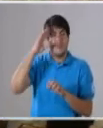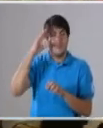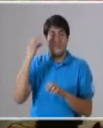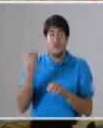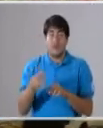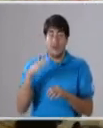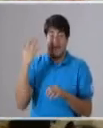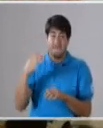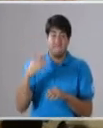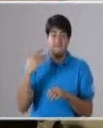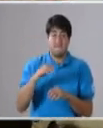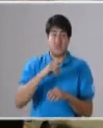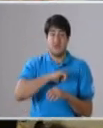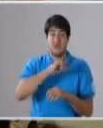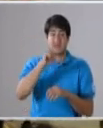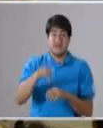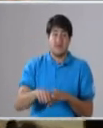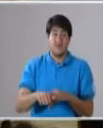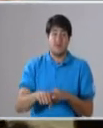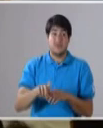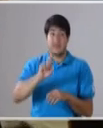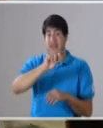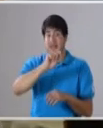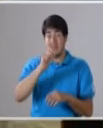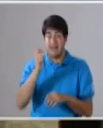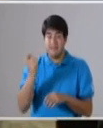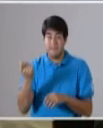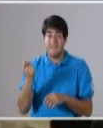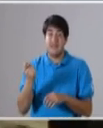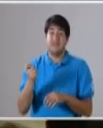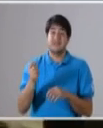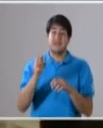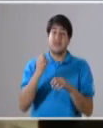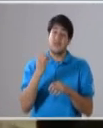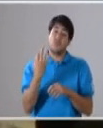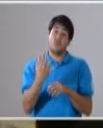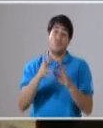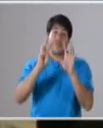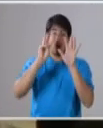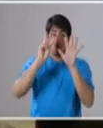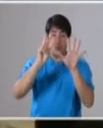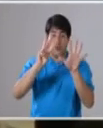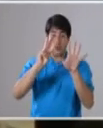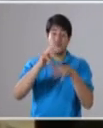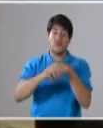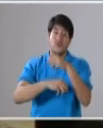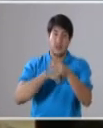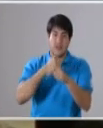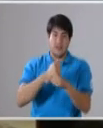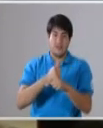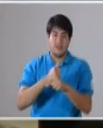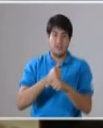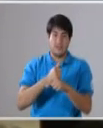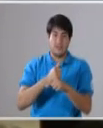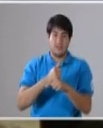pues ya estamos en el mes número 8 del año y ya pasamos la mitad de ese mes.